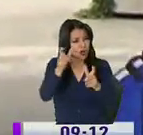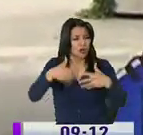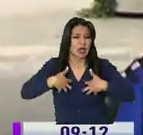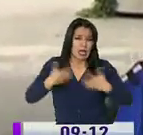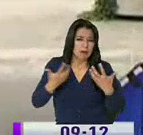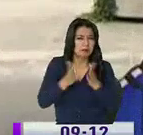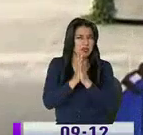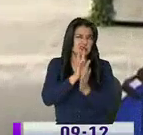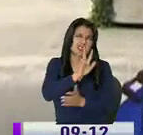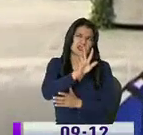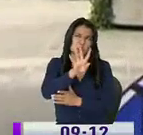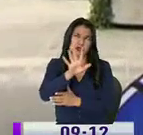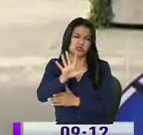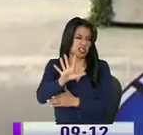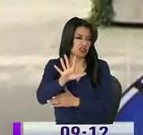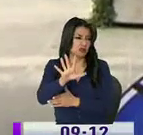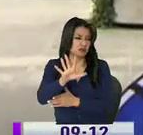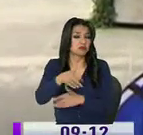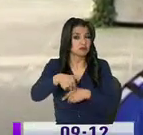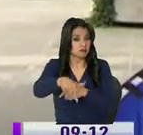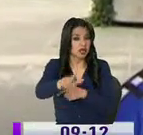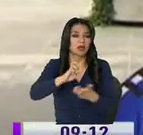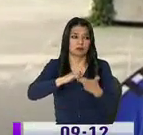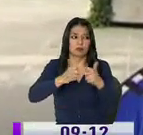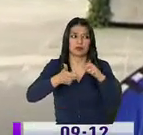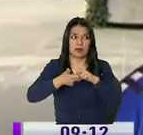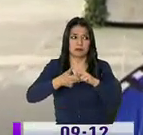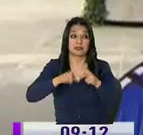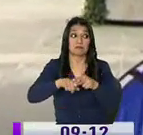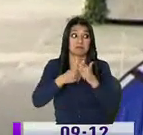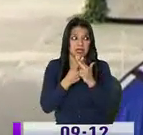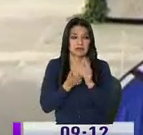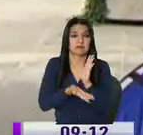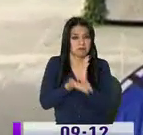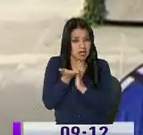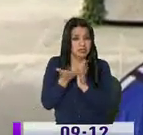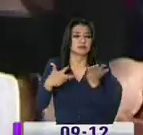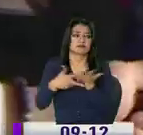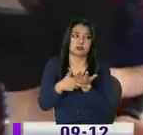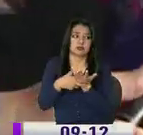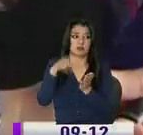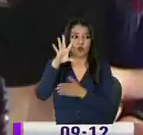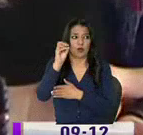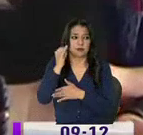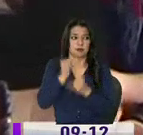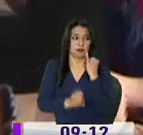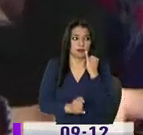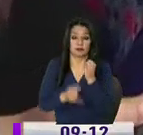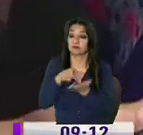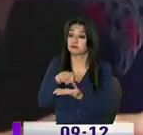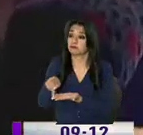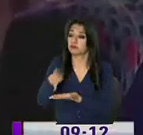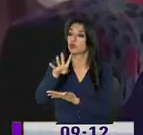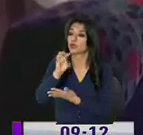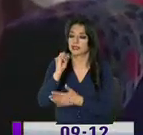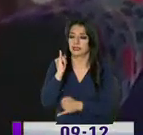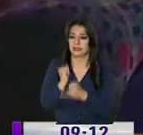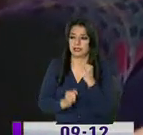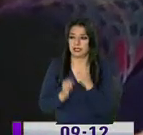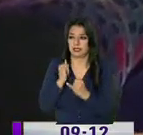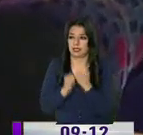4, 5 por ahí comenzó. El 5 en adelante comenzaron los pasajes a 40 centavos. El pasaje está a 40 centavos,